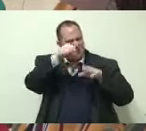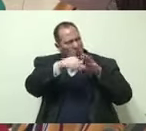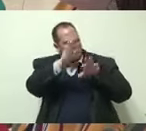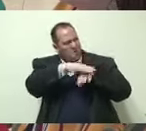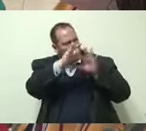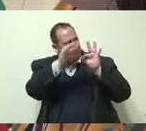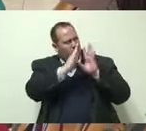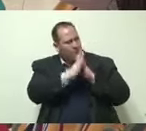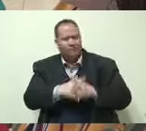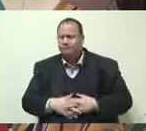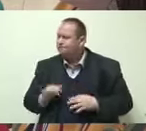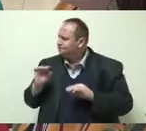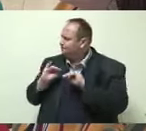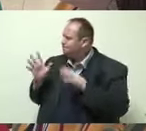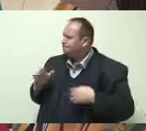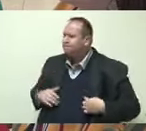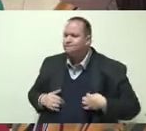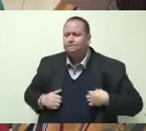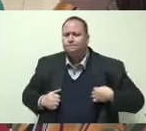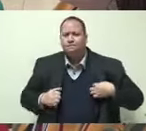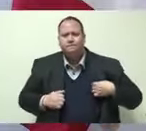favor. Claro. Bueno,